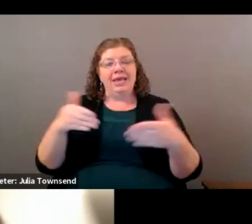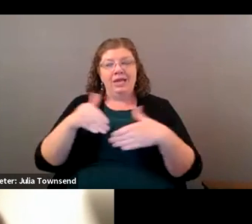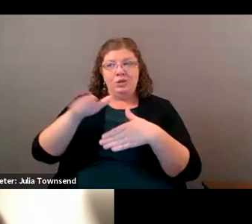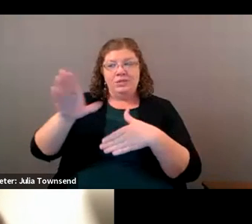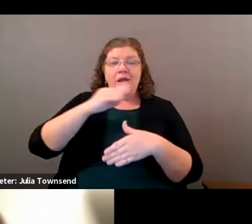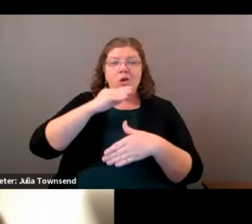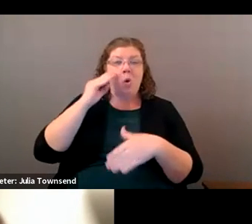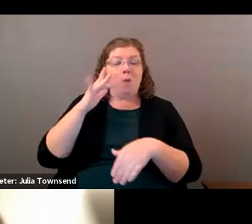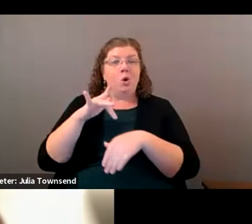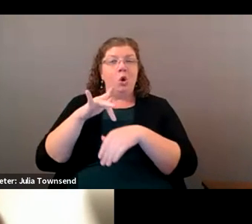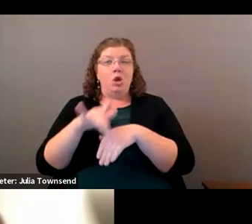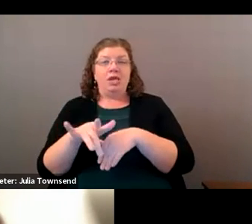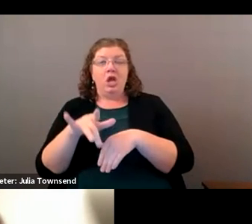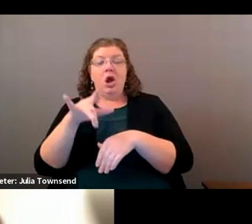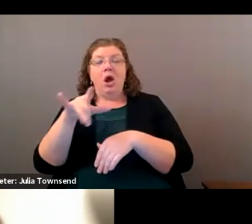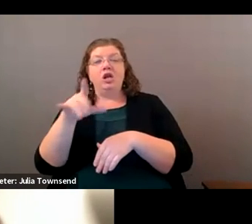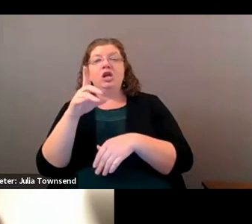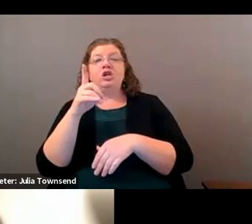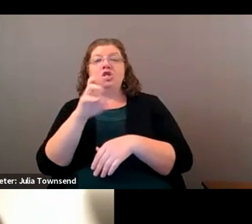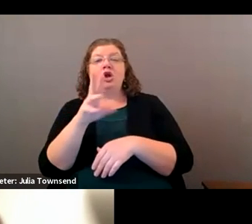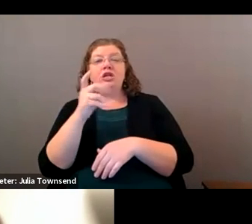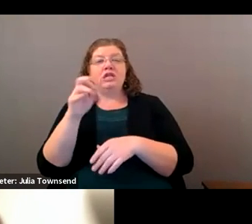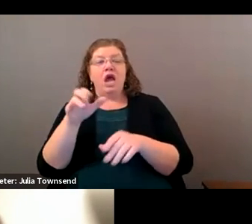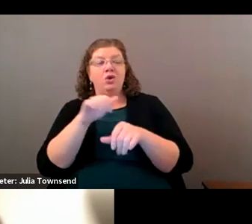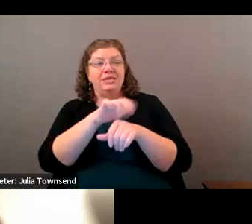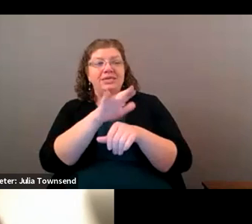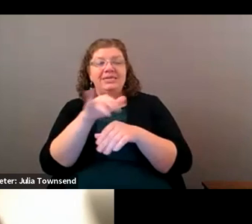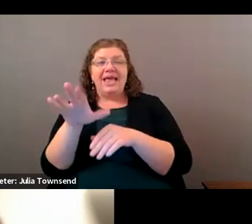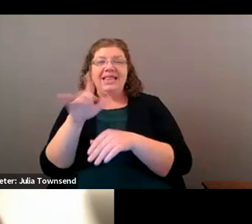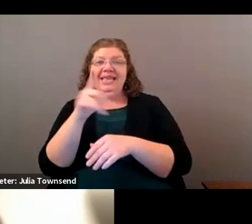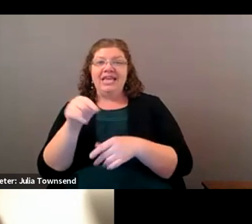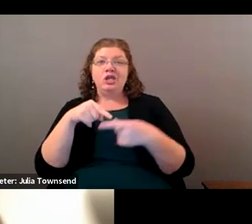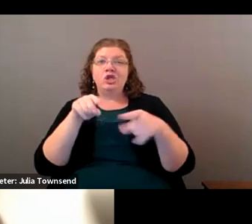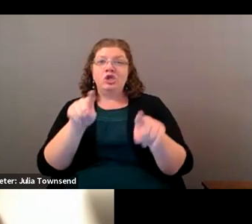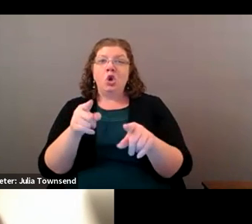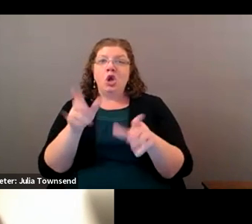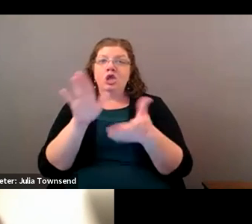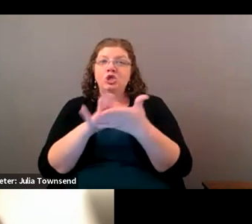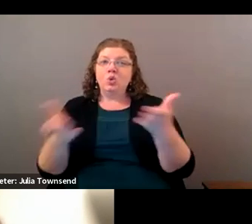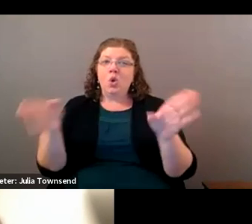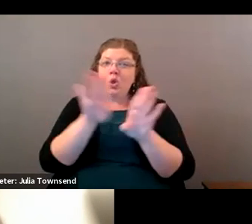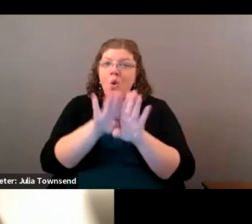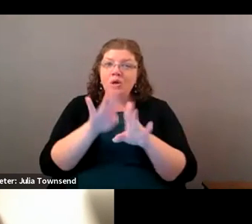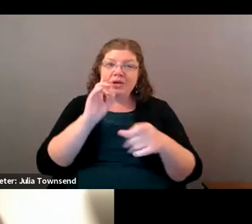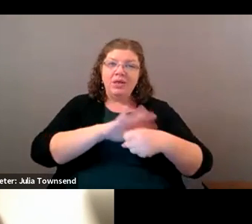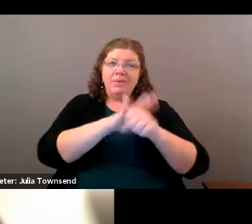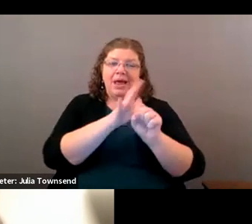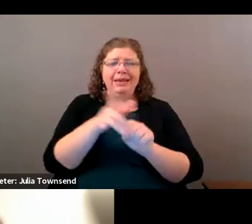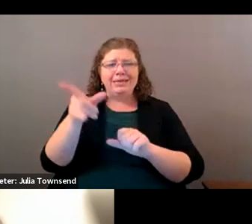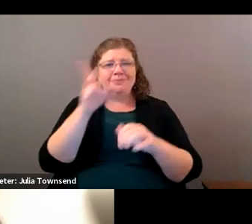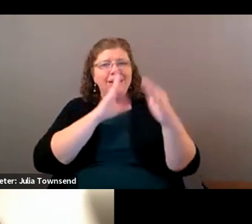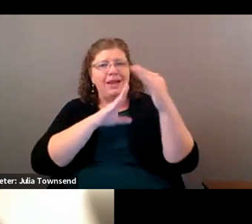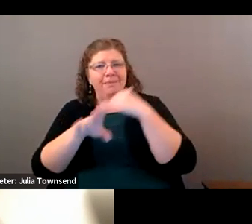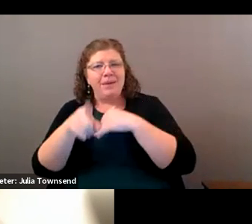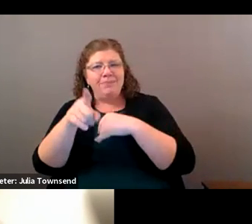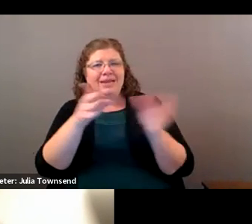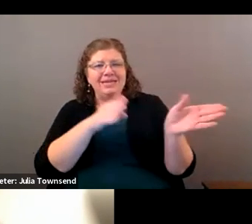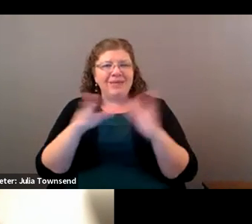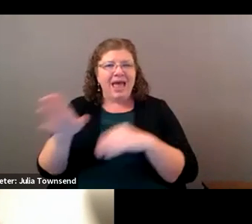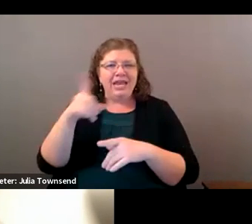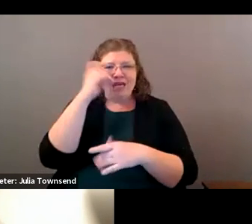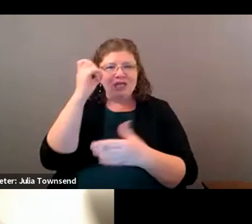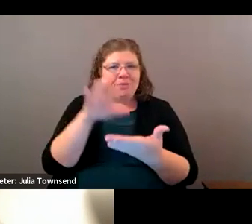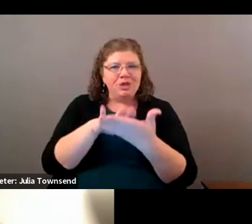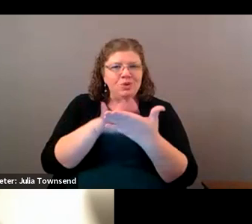doctora Schneider dijo que durante el cierre de las escuelas y la pandemia está siendo muy humilde, pero también está planeando el programa académico